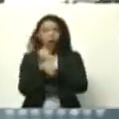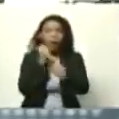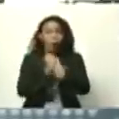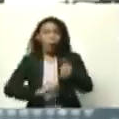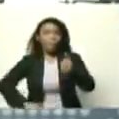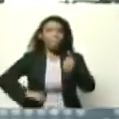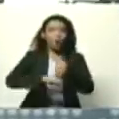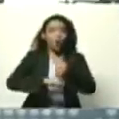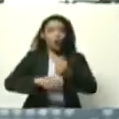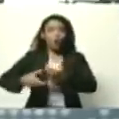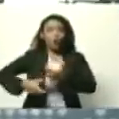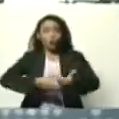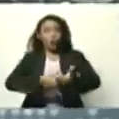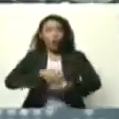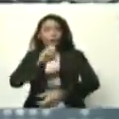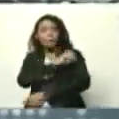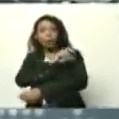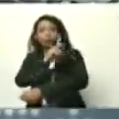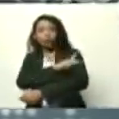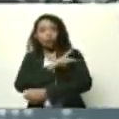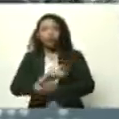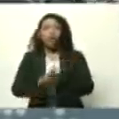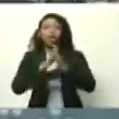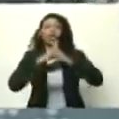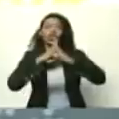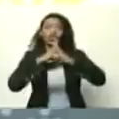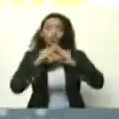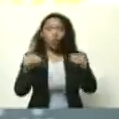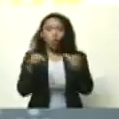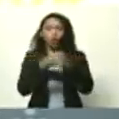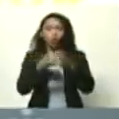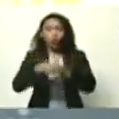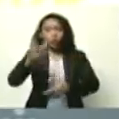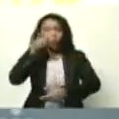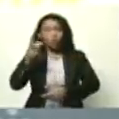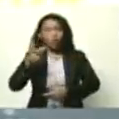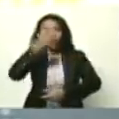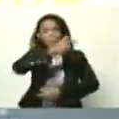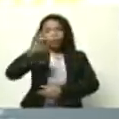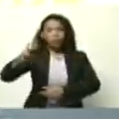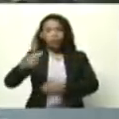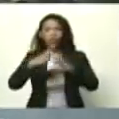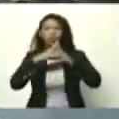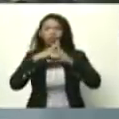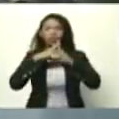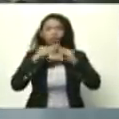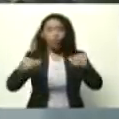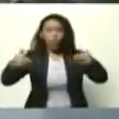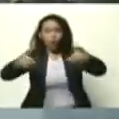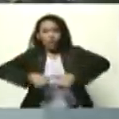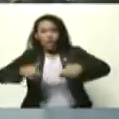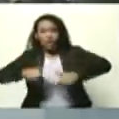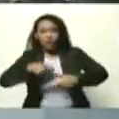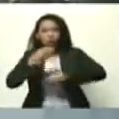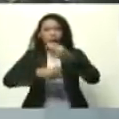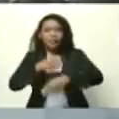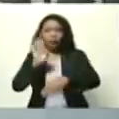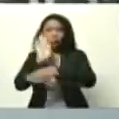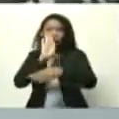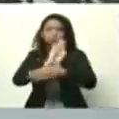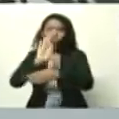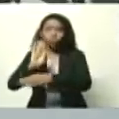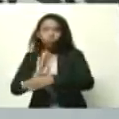los bomberos y protección civil, todos los órganos de seguridad ciudadana dando el todo por el todo para garantizar la vida,